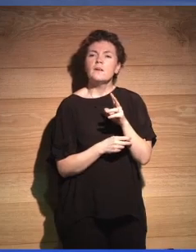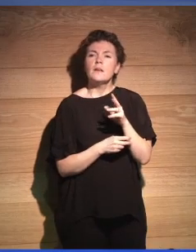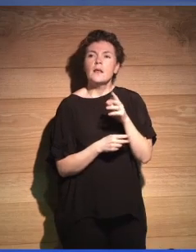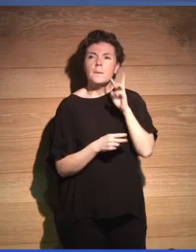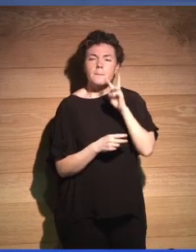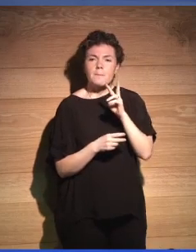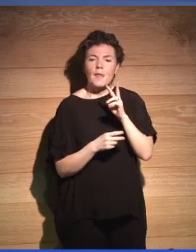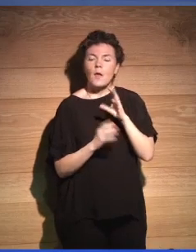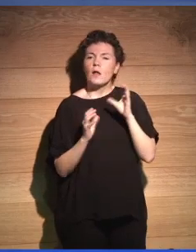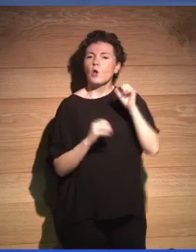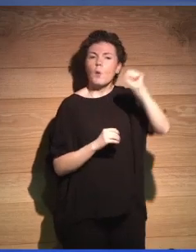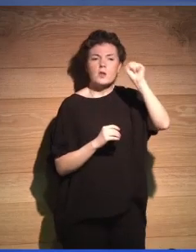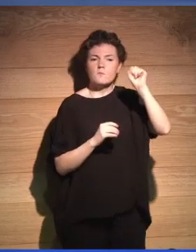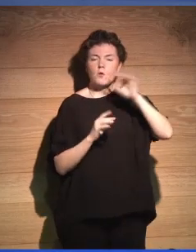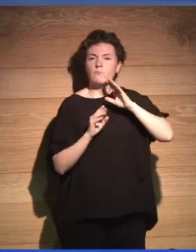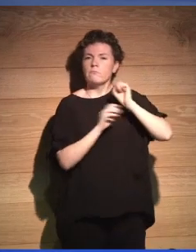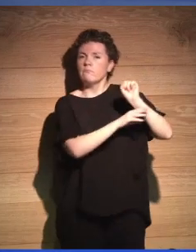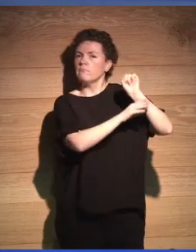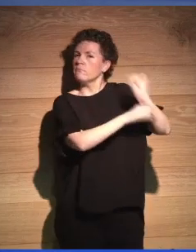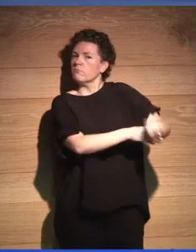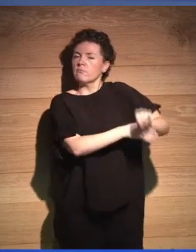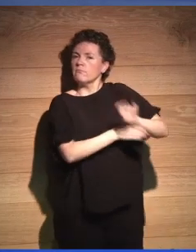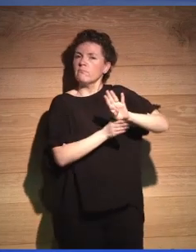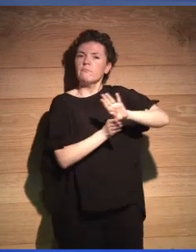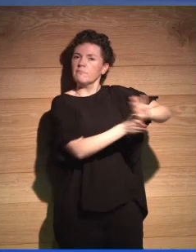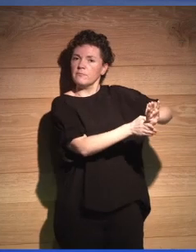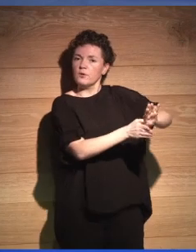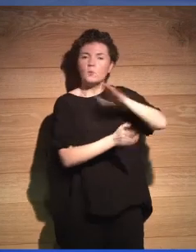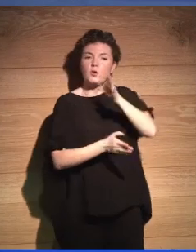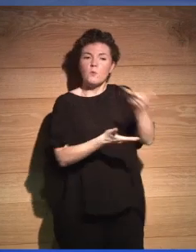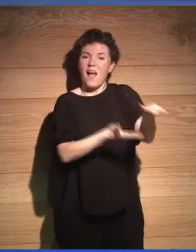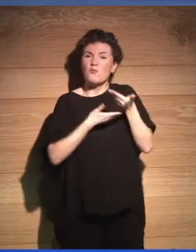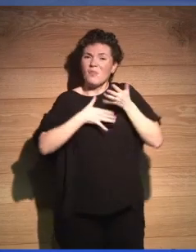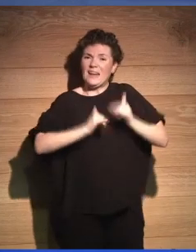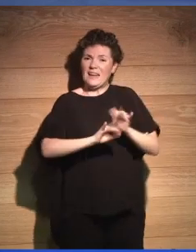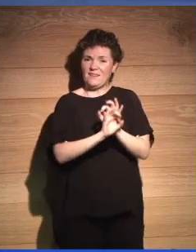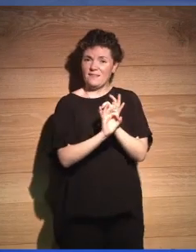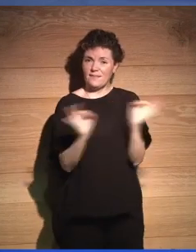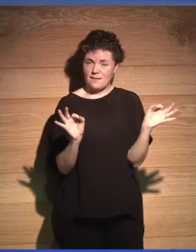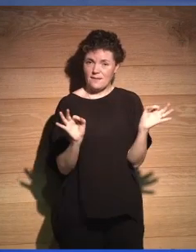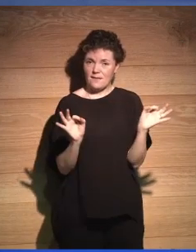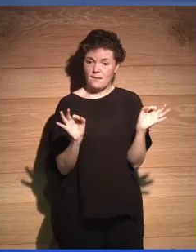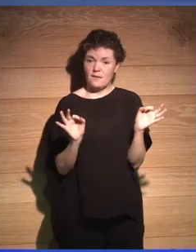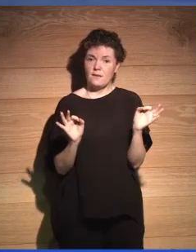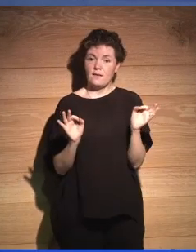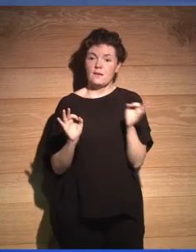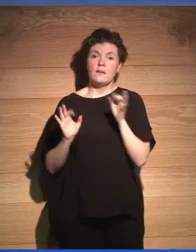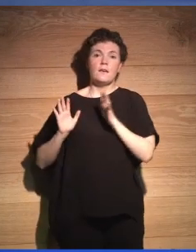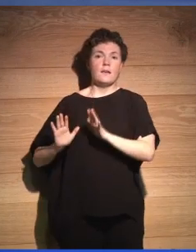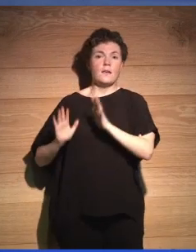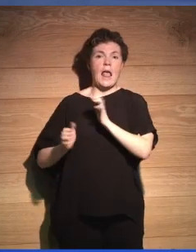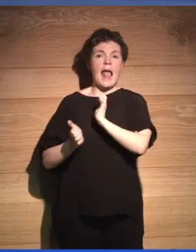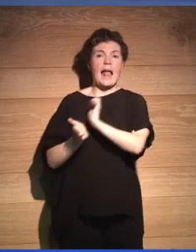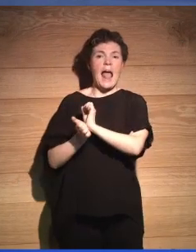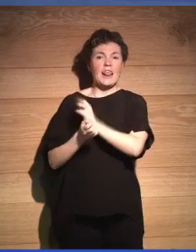dieron la espalda al comunismo porque no les habían ayudado absolutamente nada en su estancia en